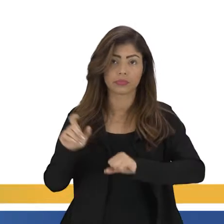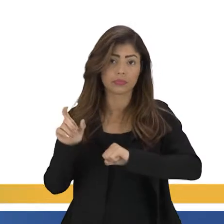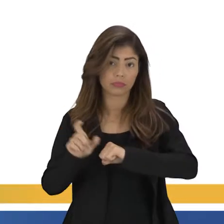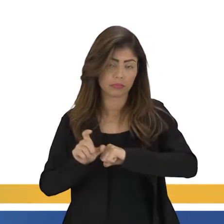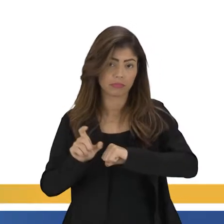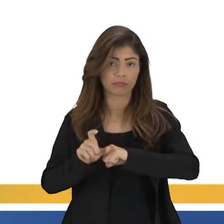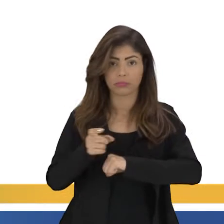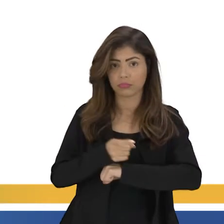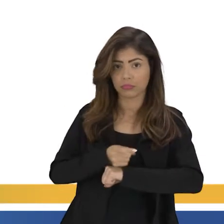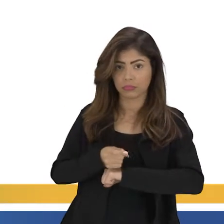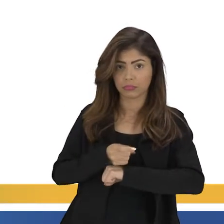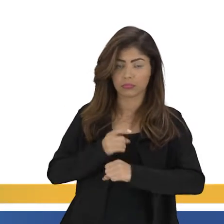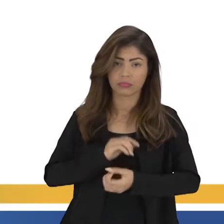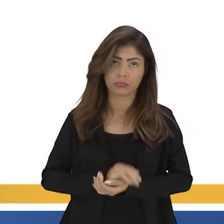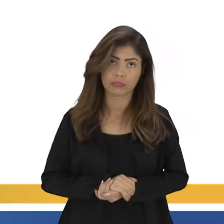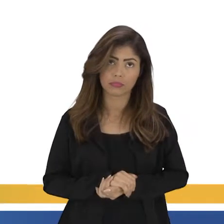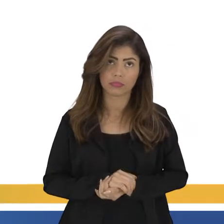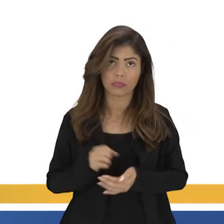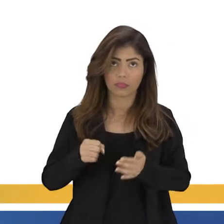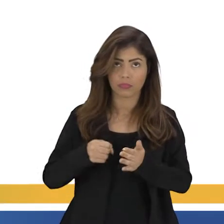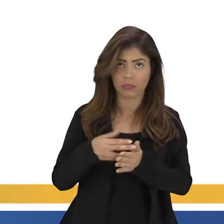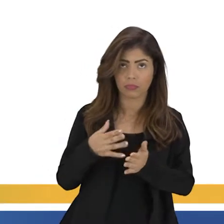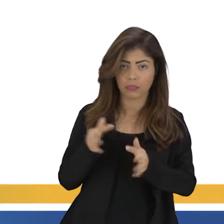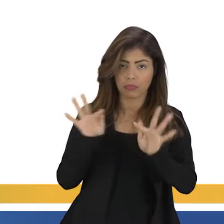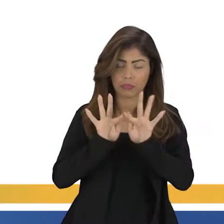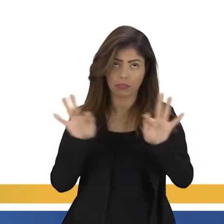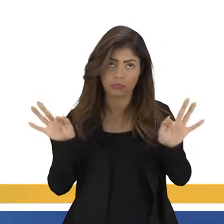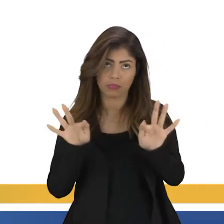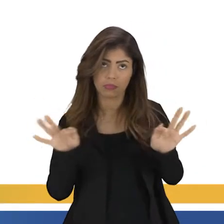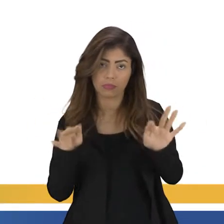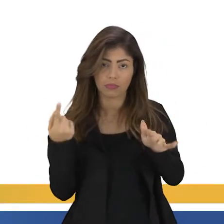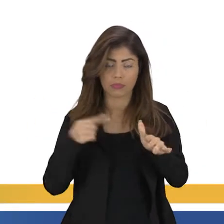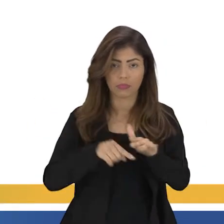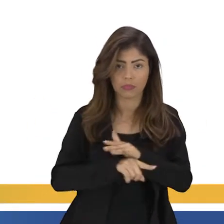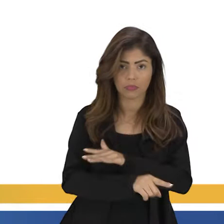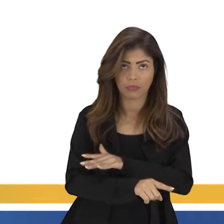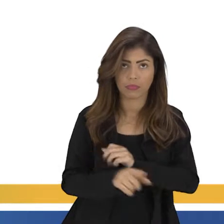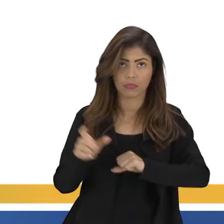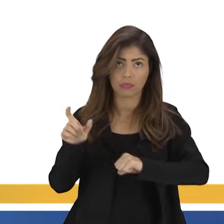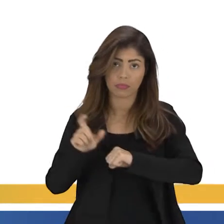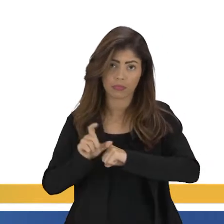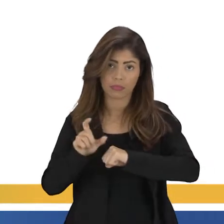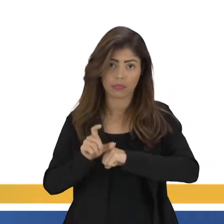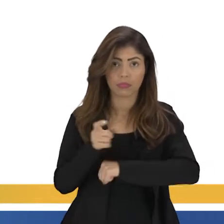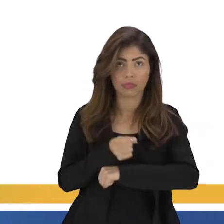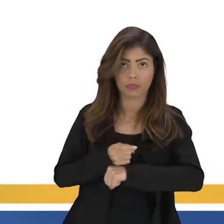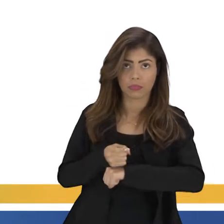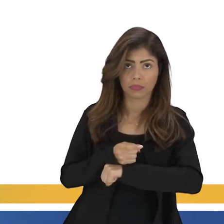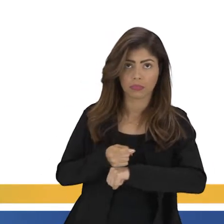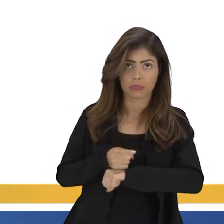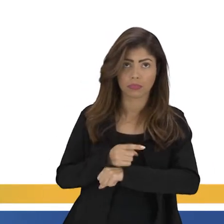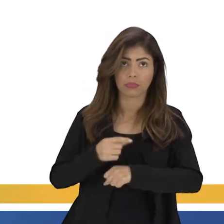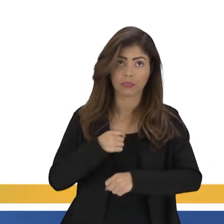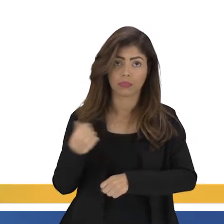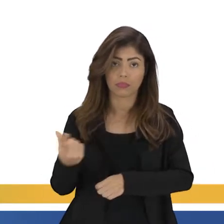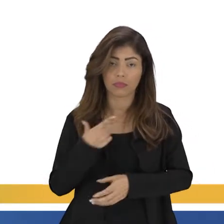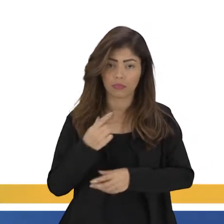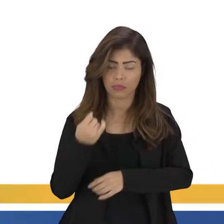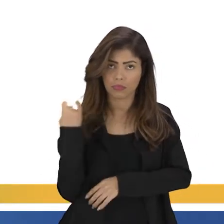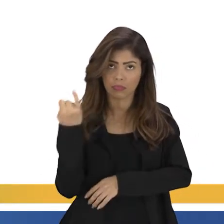Sustantivos y adjetivos. Muchas oraciones incluyen sustantivos y adjetivos. Esto